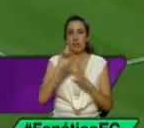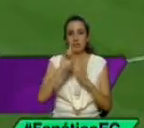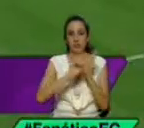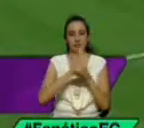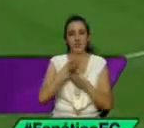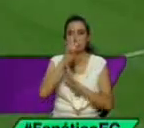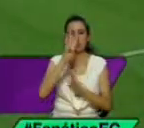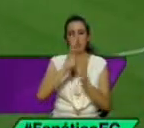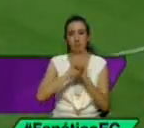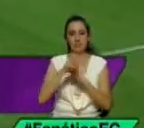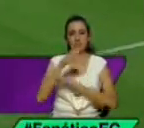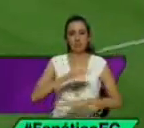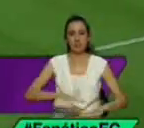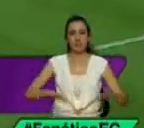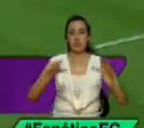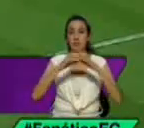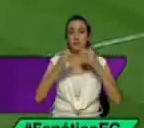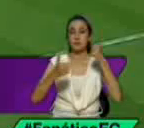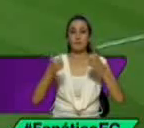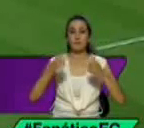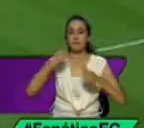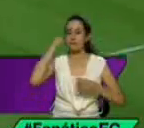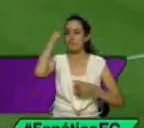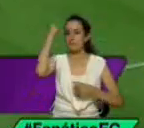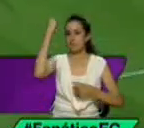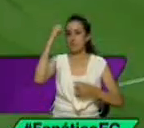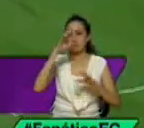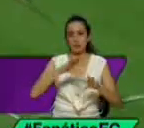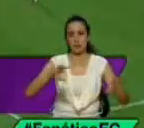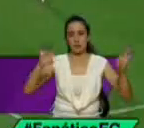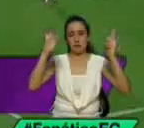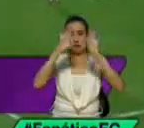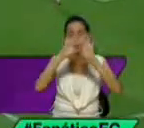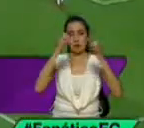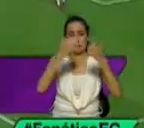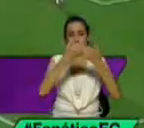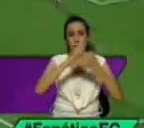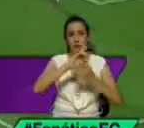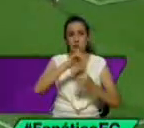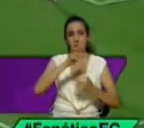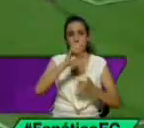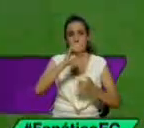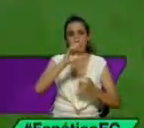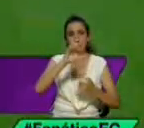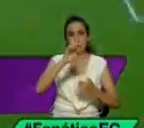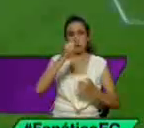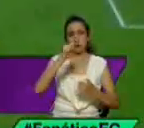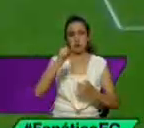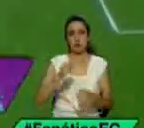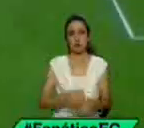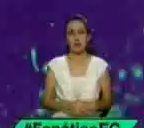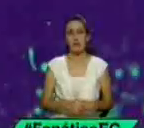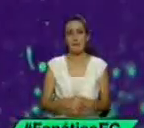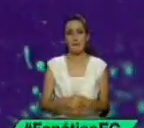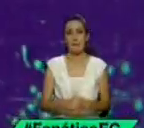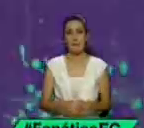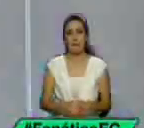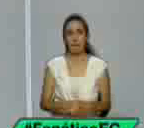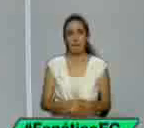el de Miller Bolaños, que selló una victoria importante para el conjunto de los Xolos de Tijuana.